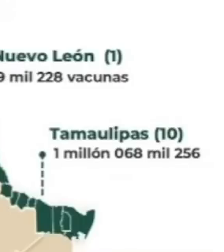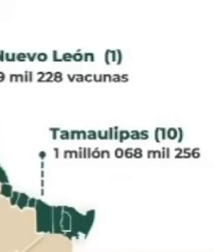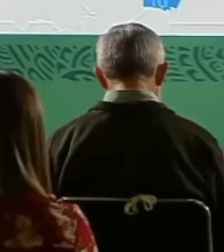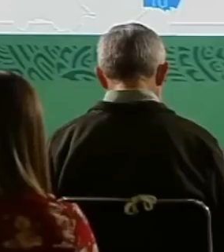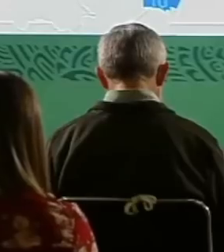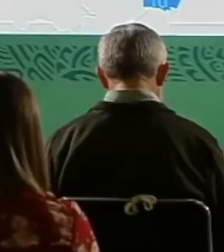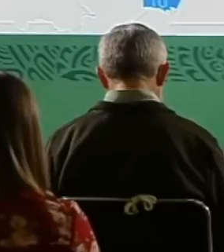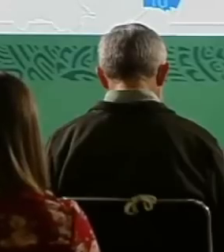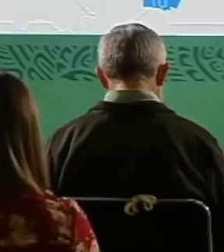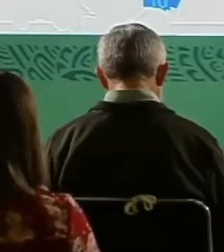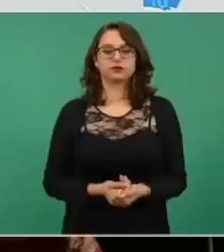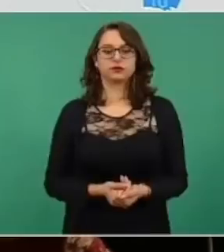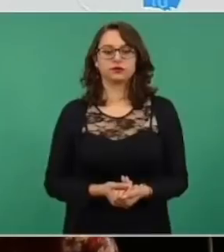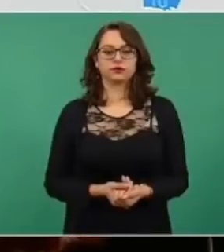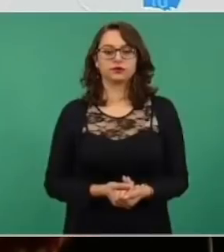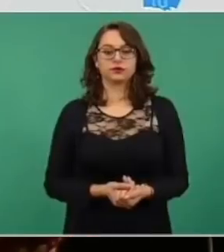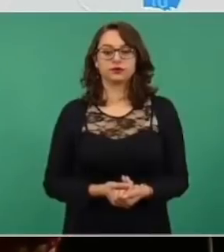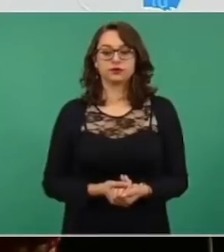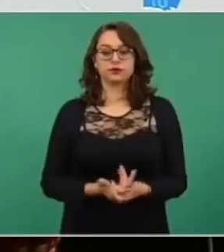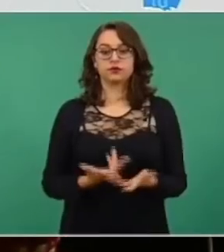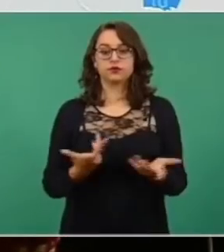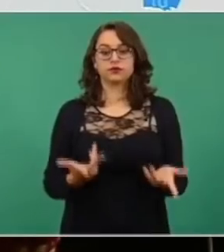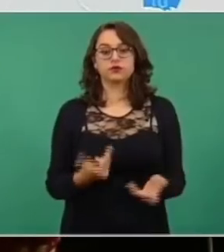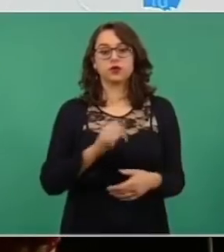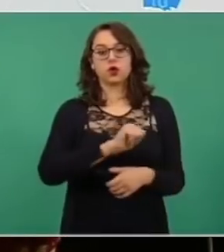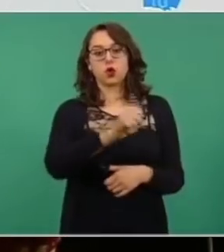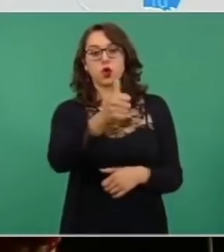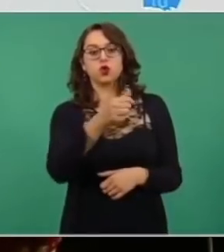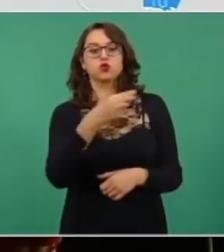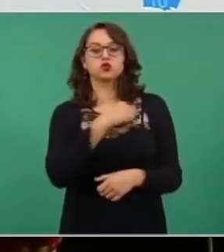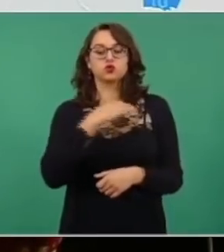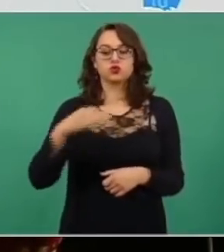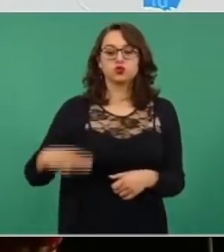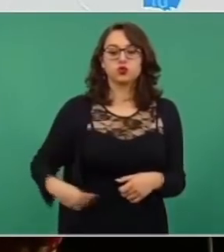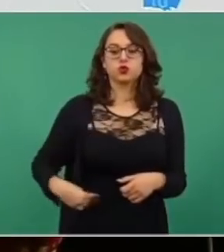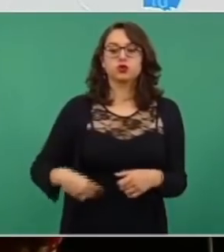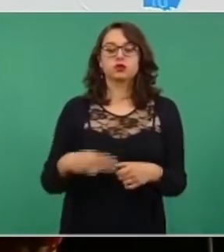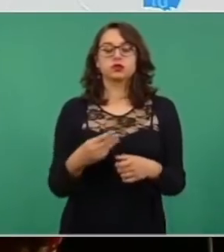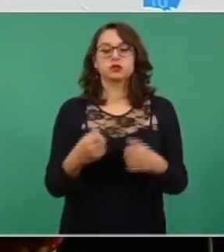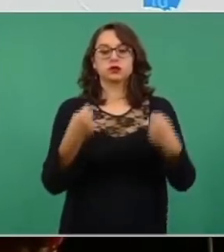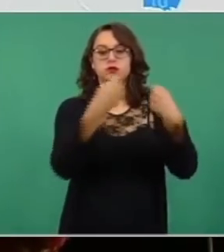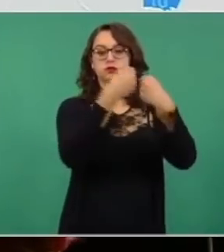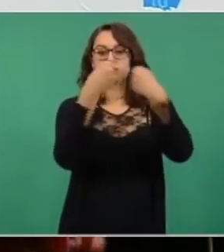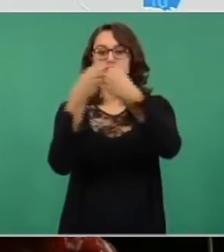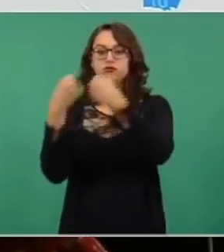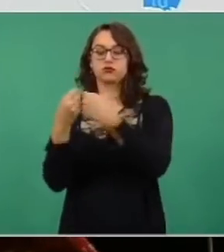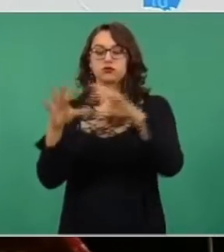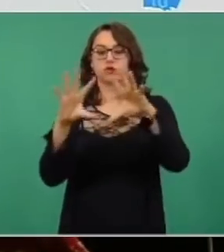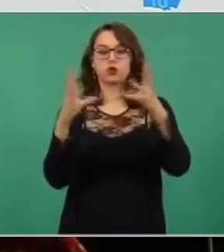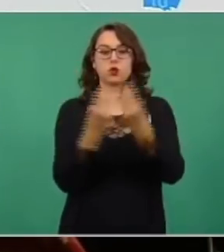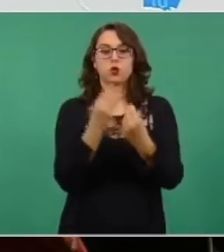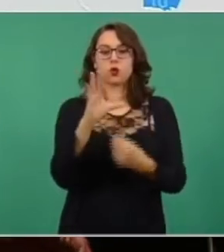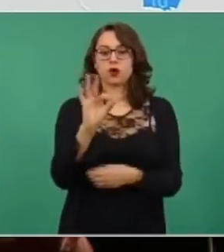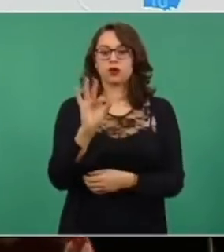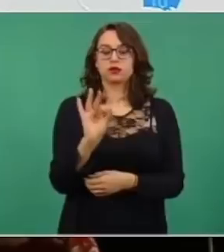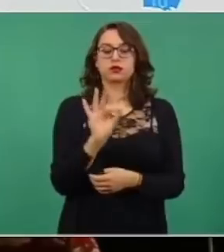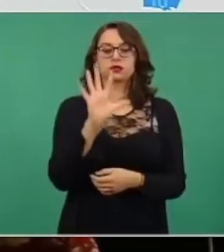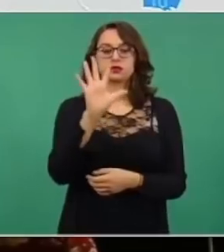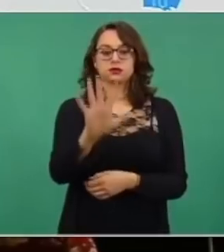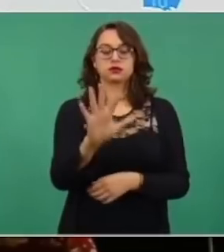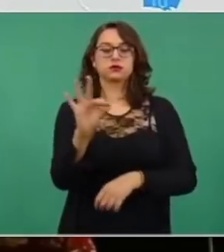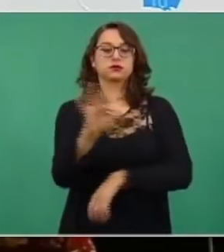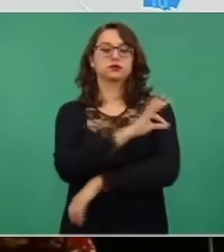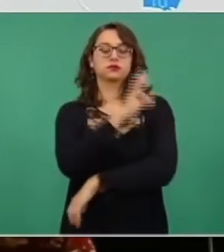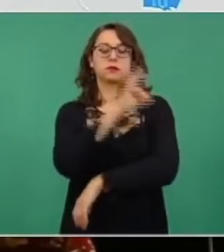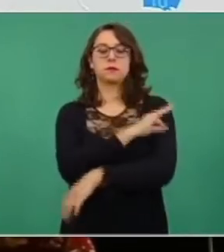de los municipios fronterizos, que fueron 45, se aplicó la